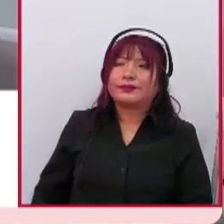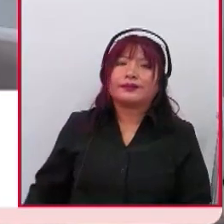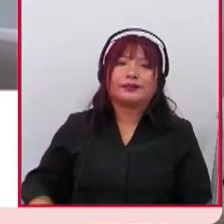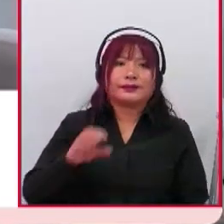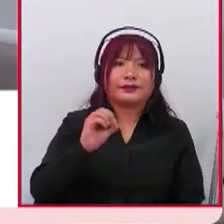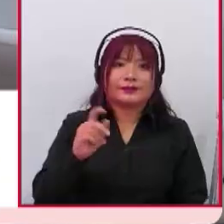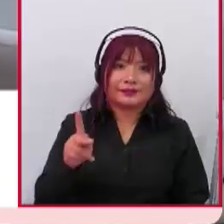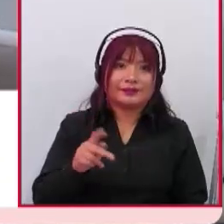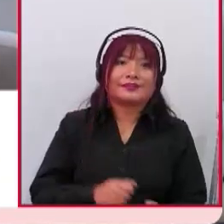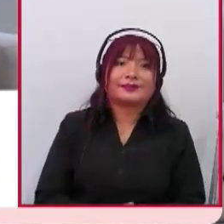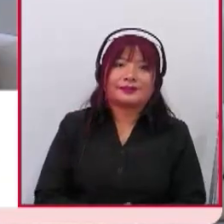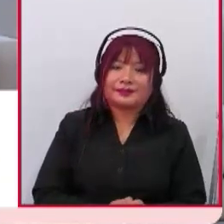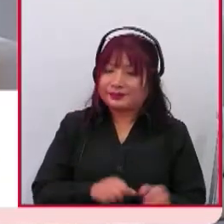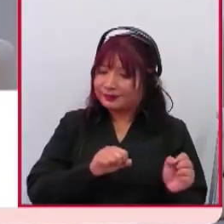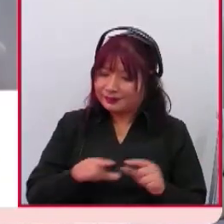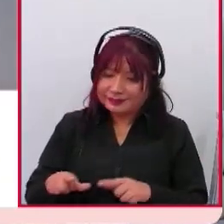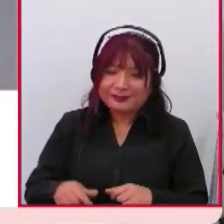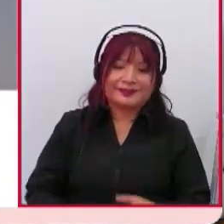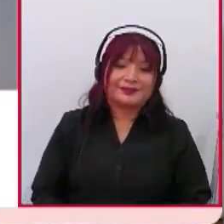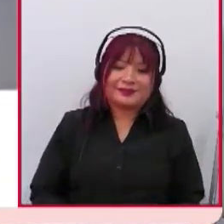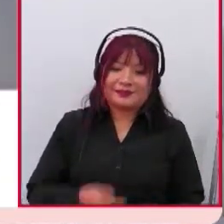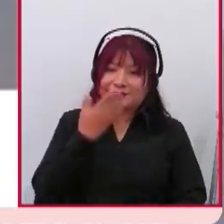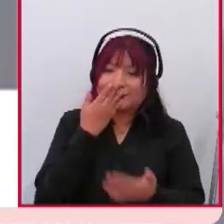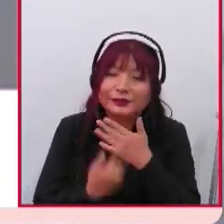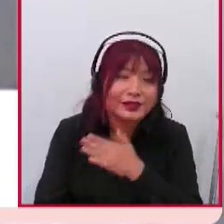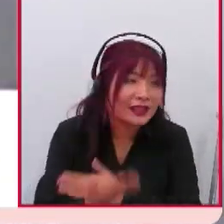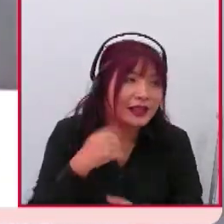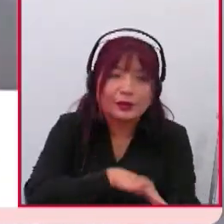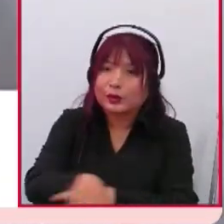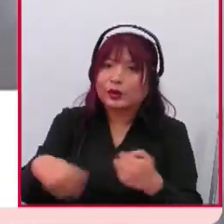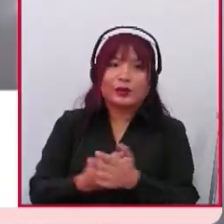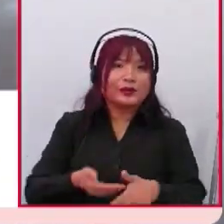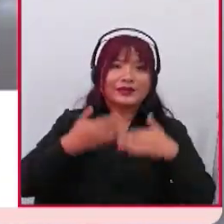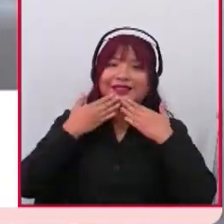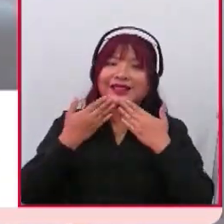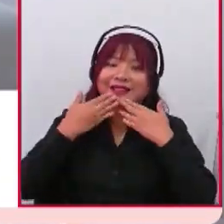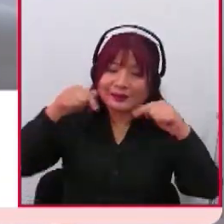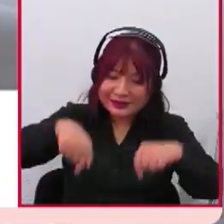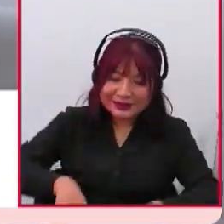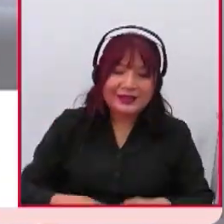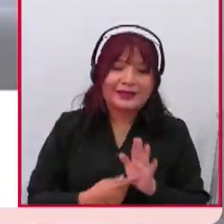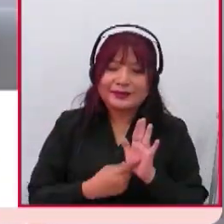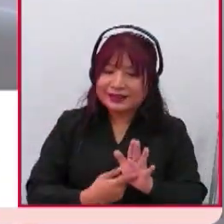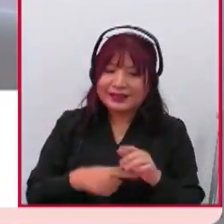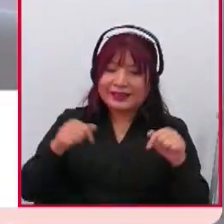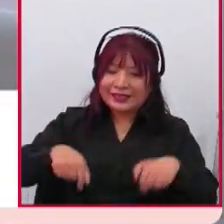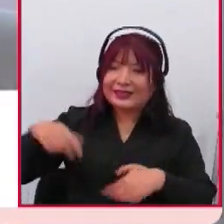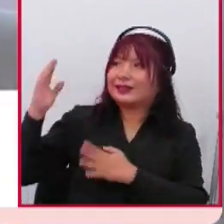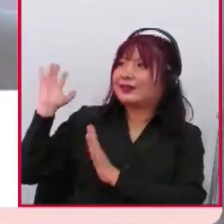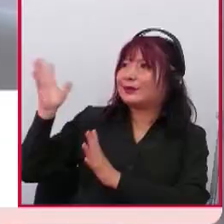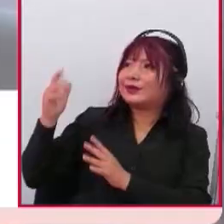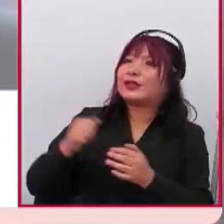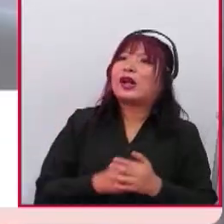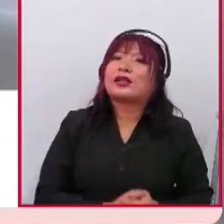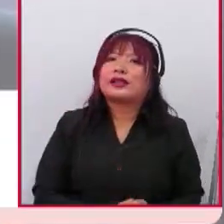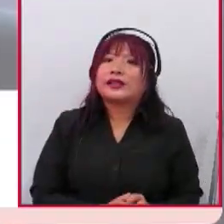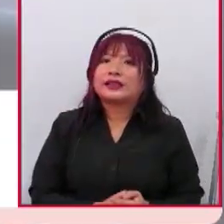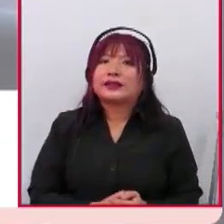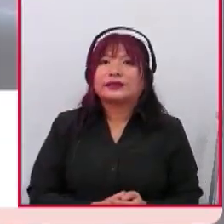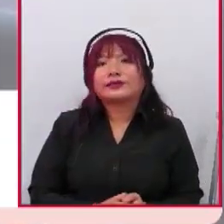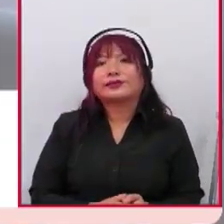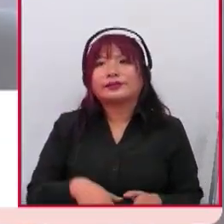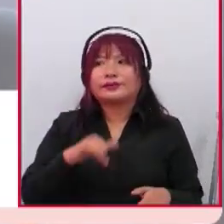Ok, buenos días con todos. Muchas gracias por estar presente en esta exposición.